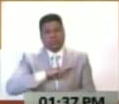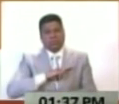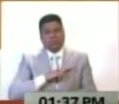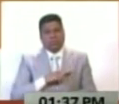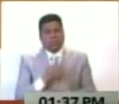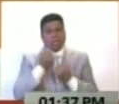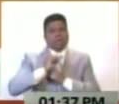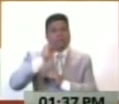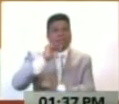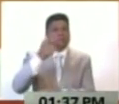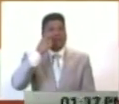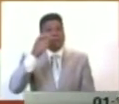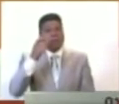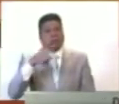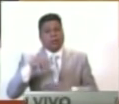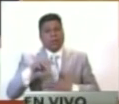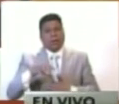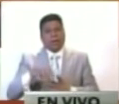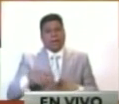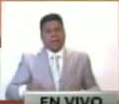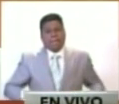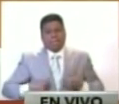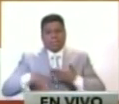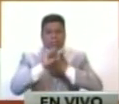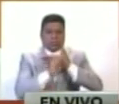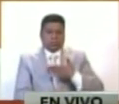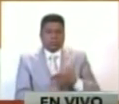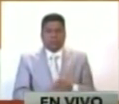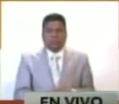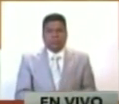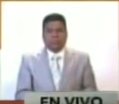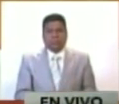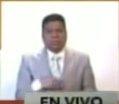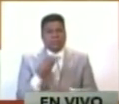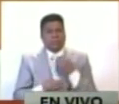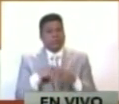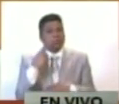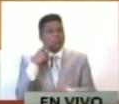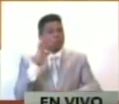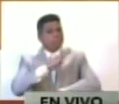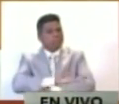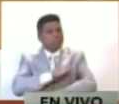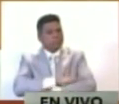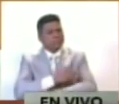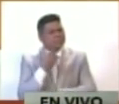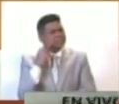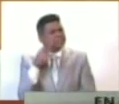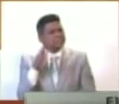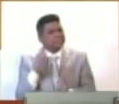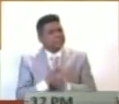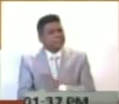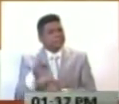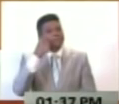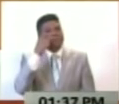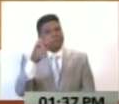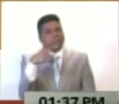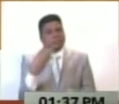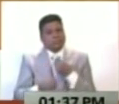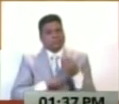pueblos del Mercosur, que se están viendo afectados por este tipo de comportamiento. Son los pueblos los que van a